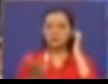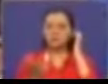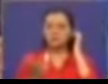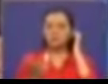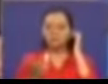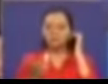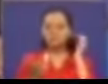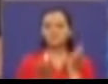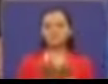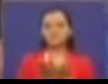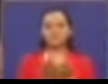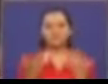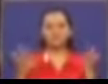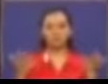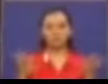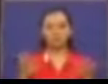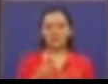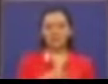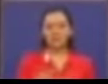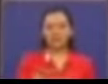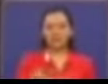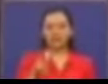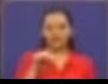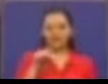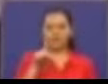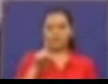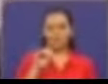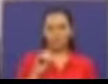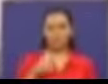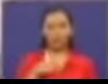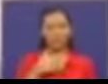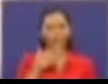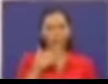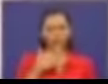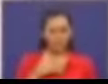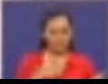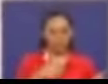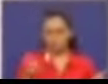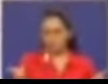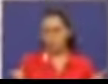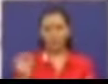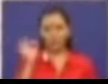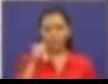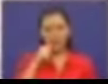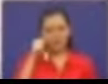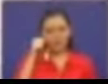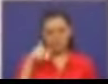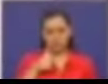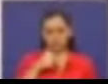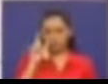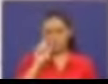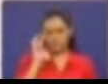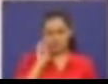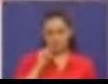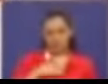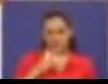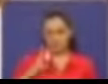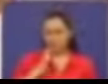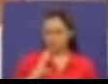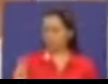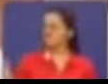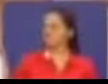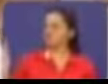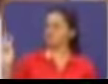acaba en el río Napo y luego hay que cruzar hasta Puerto Aguano. Justo en el gabinete de ayer presentamos la idea de estudiar un